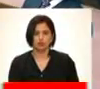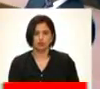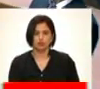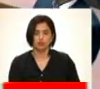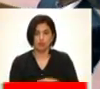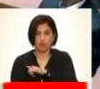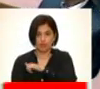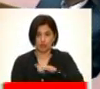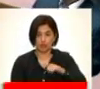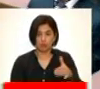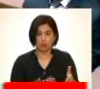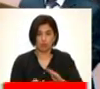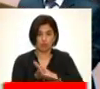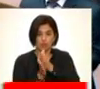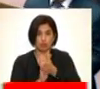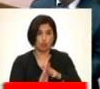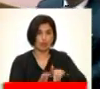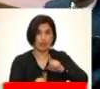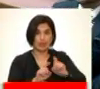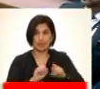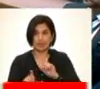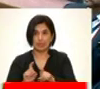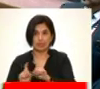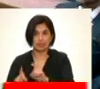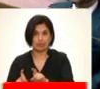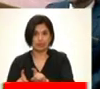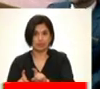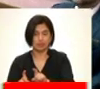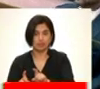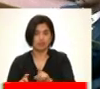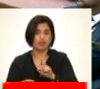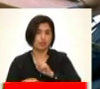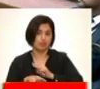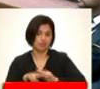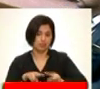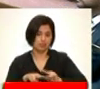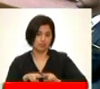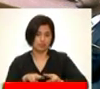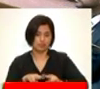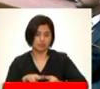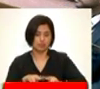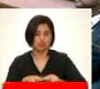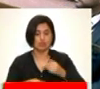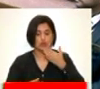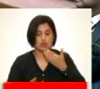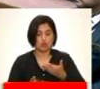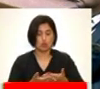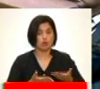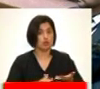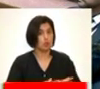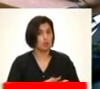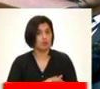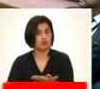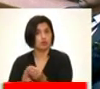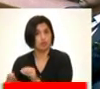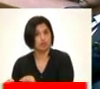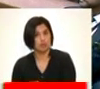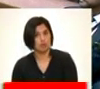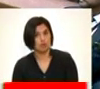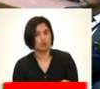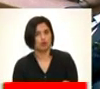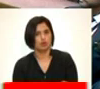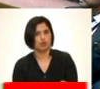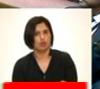Después de todas las críticas que manifestaron en el pasado, cada vez que se presentaban estas solicitudes de prórroga de los estados de